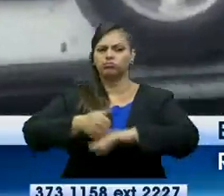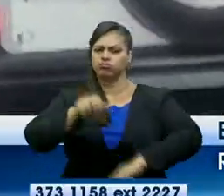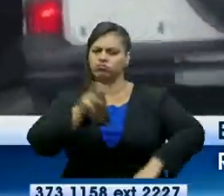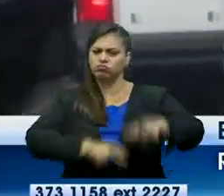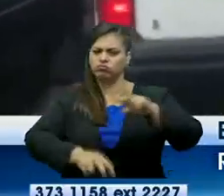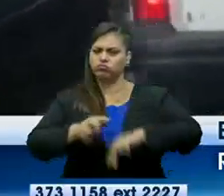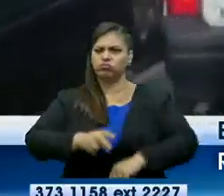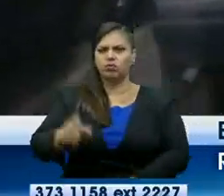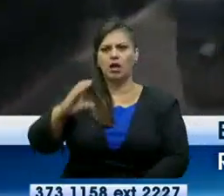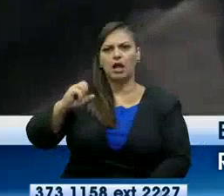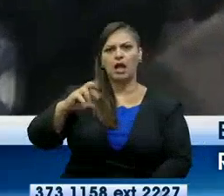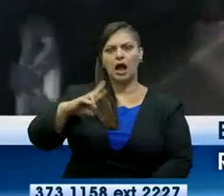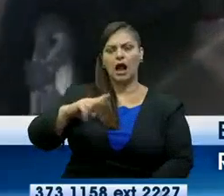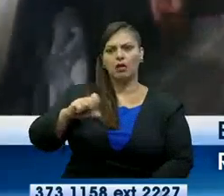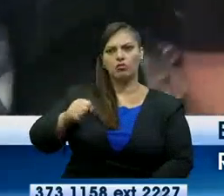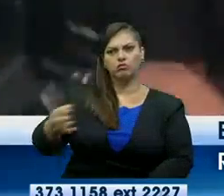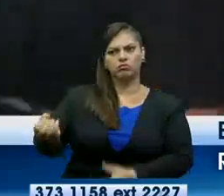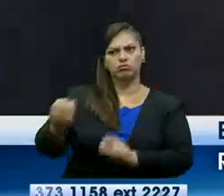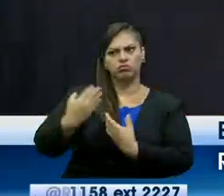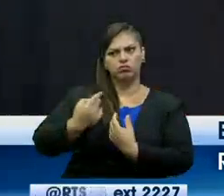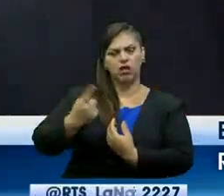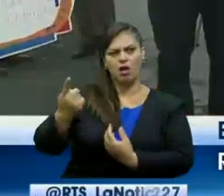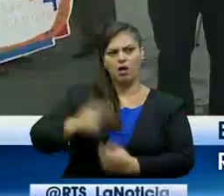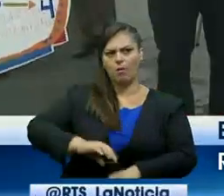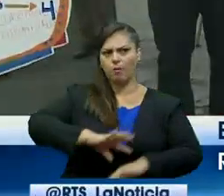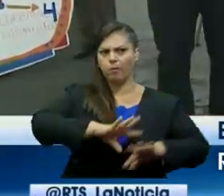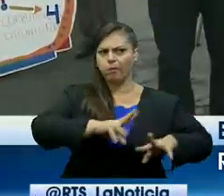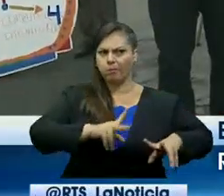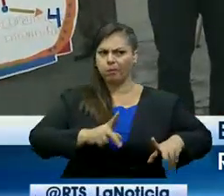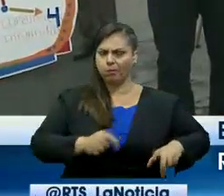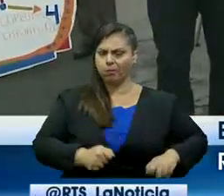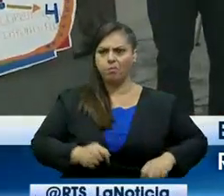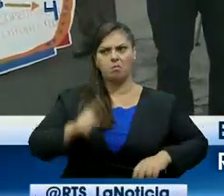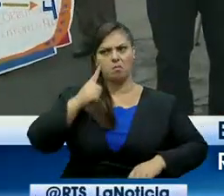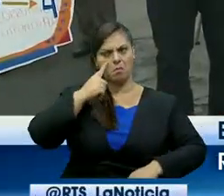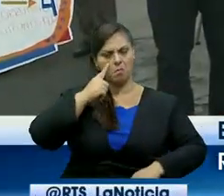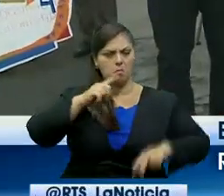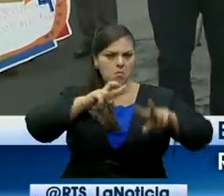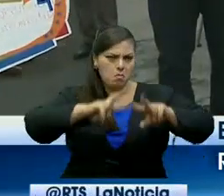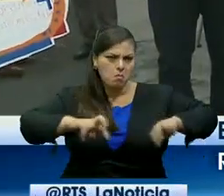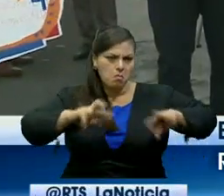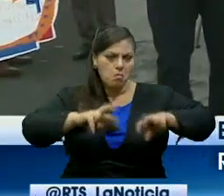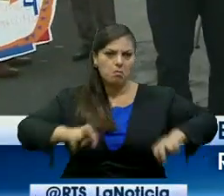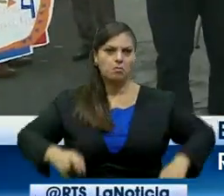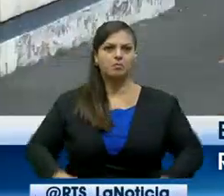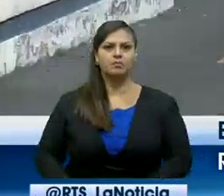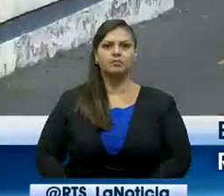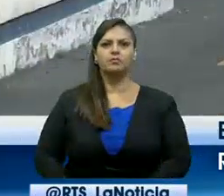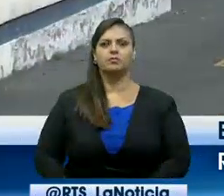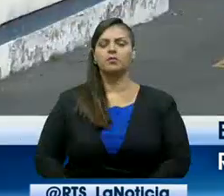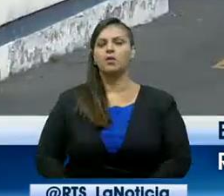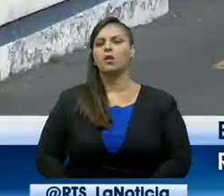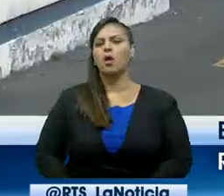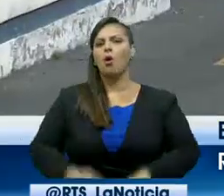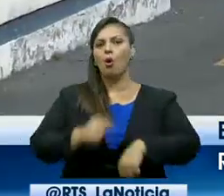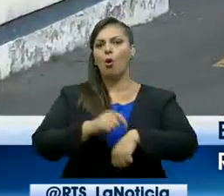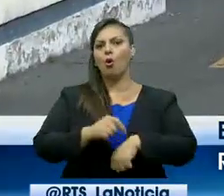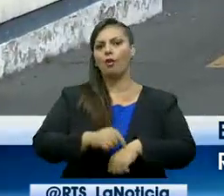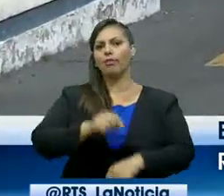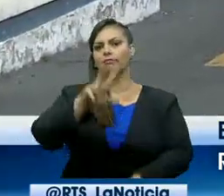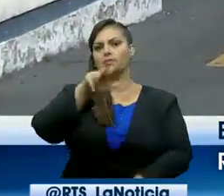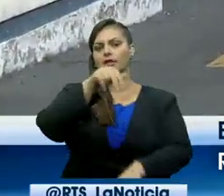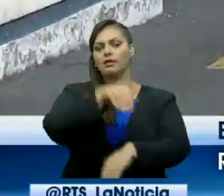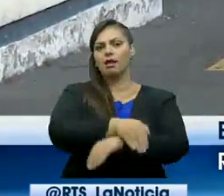quien nombró al exfiscal en uno de sus videos. La audiencia para recibir la versión del exfiscal arrancó a las 15 horas y